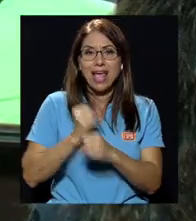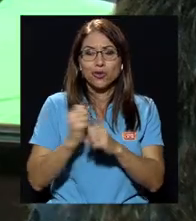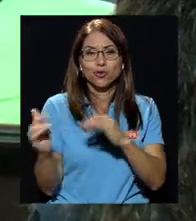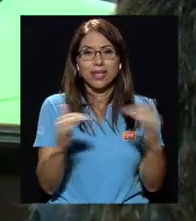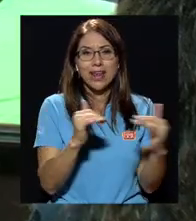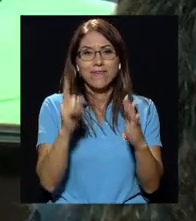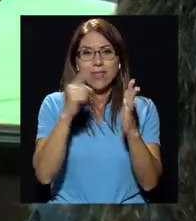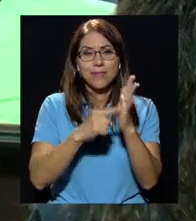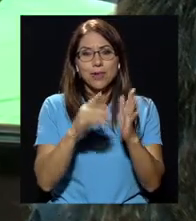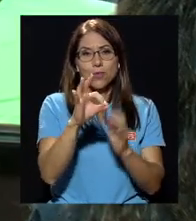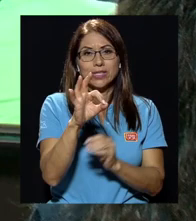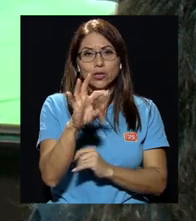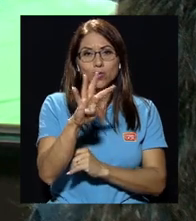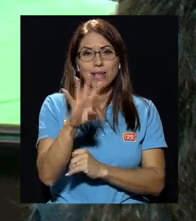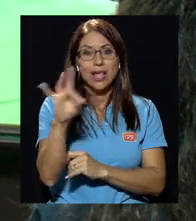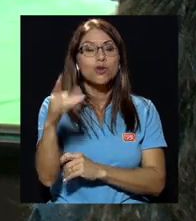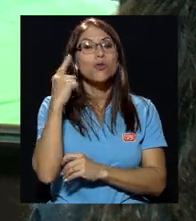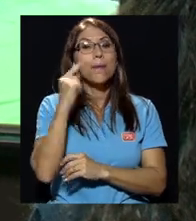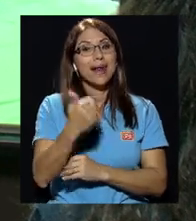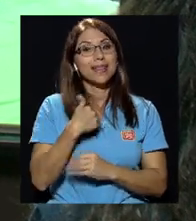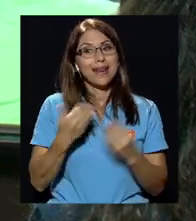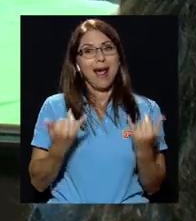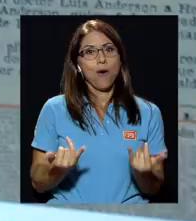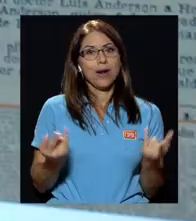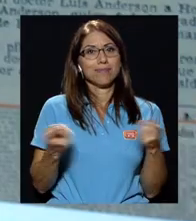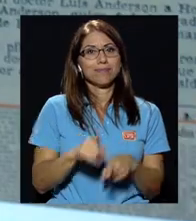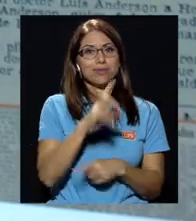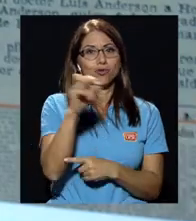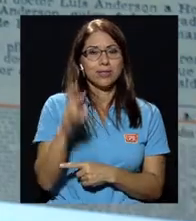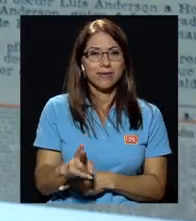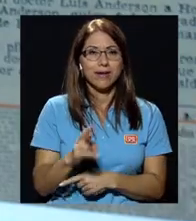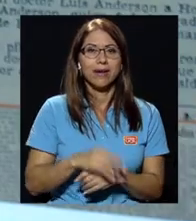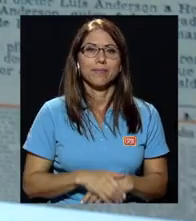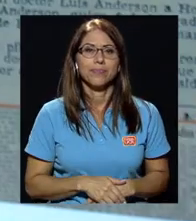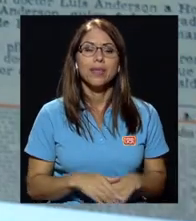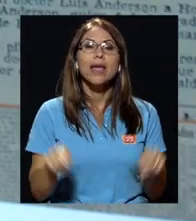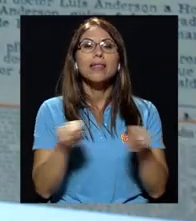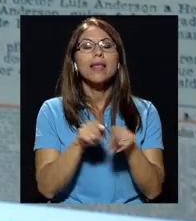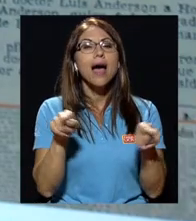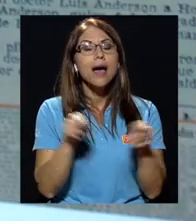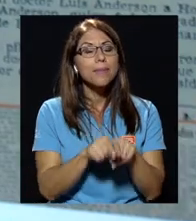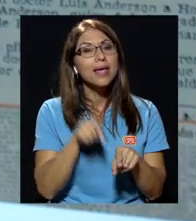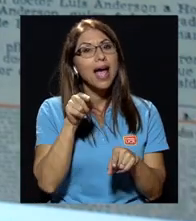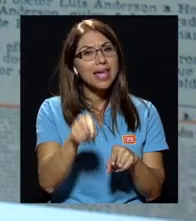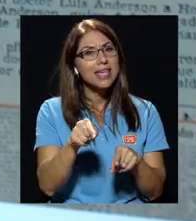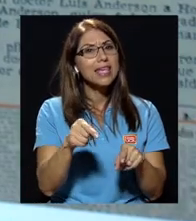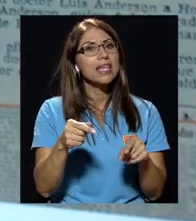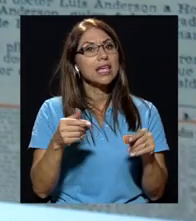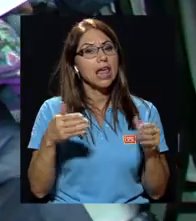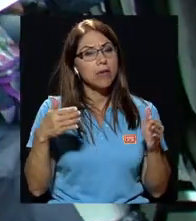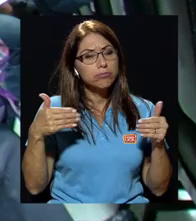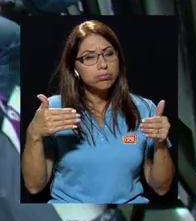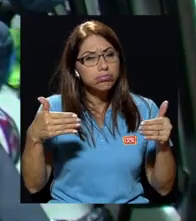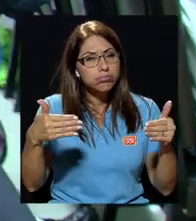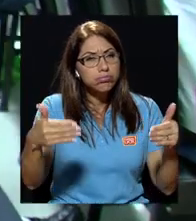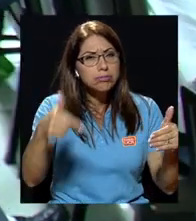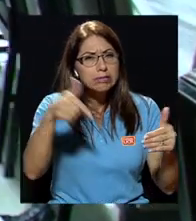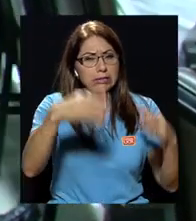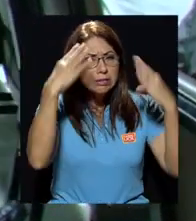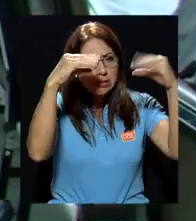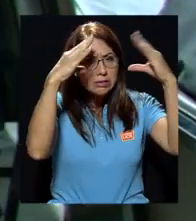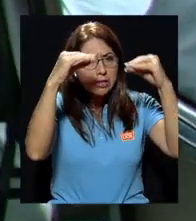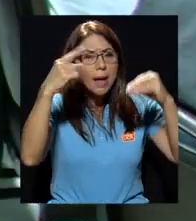Costa Rica en la que hoy viven. Queda un archivo además grande para la